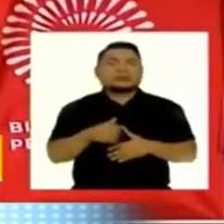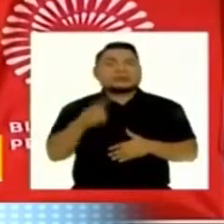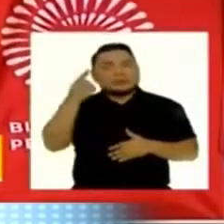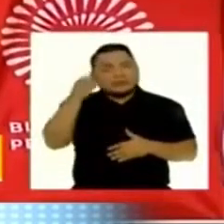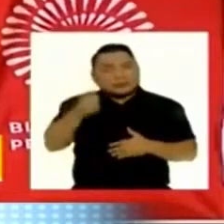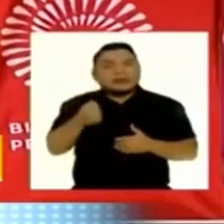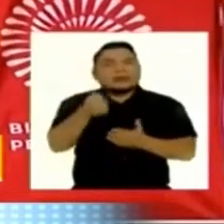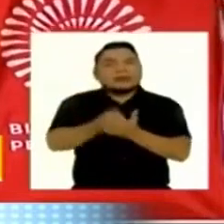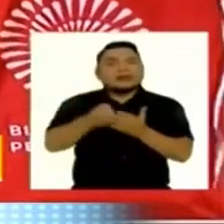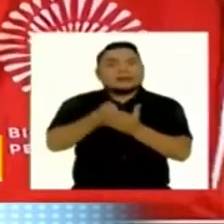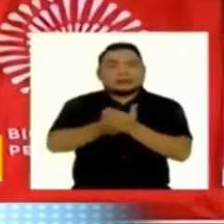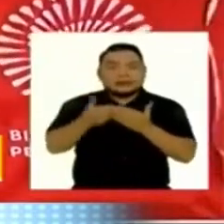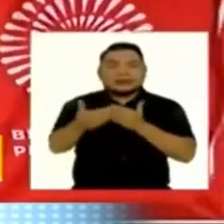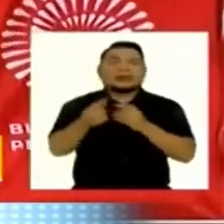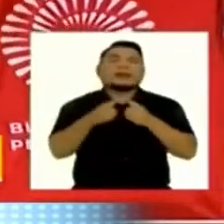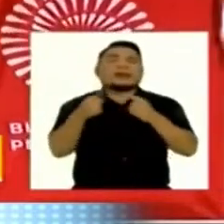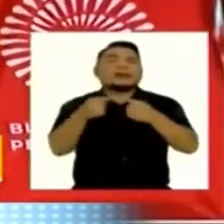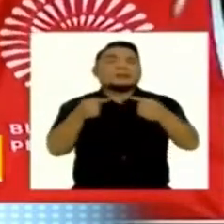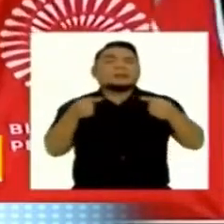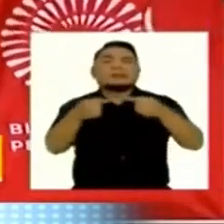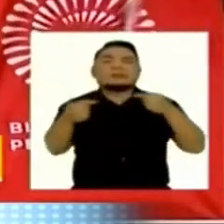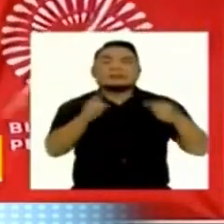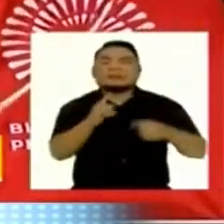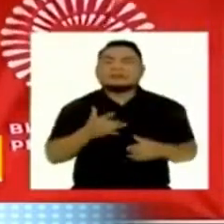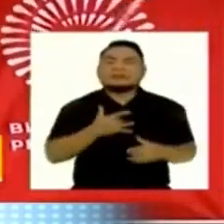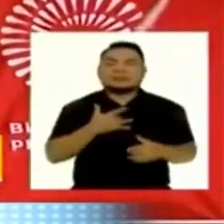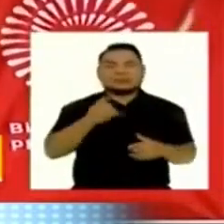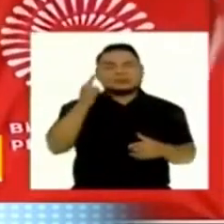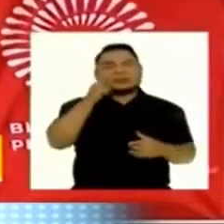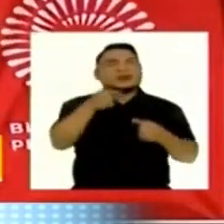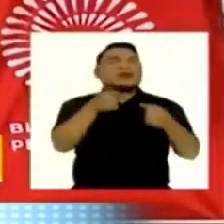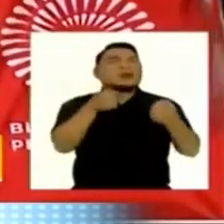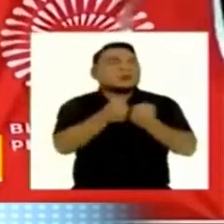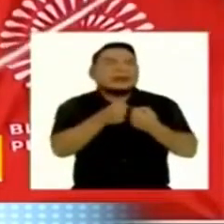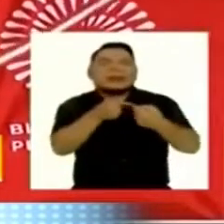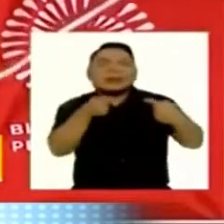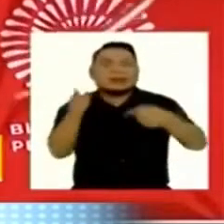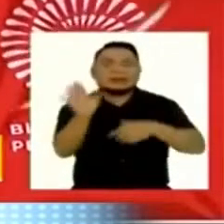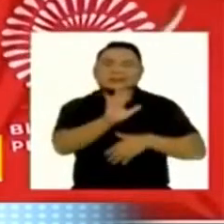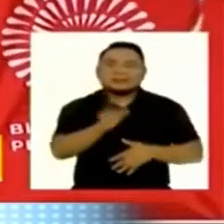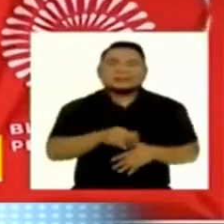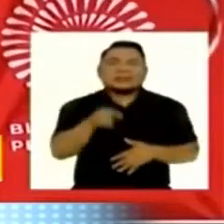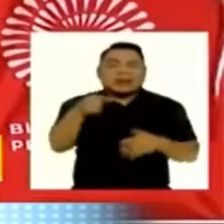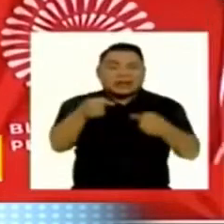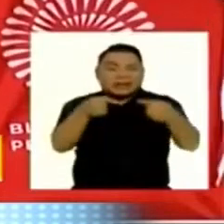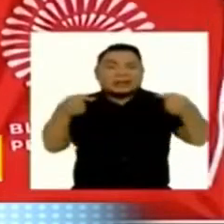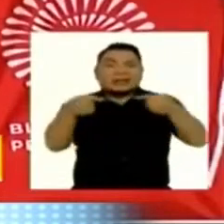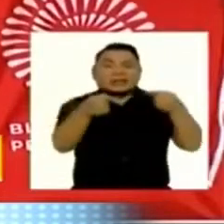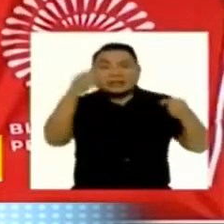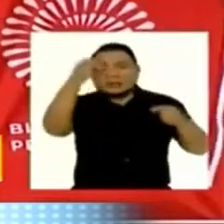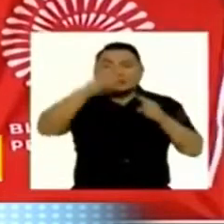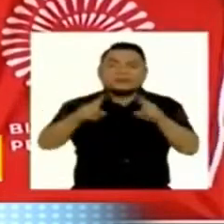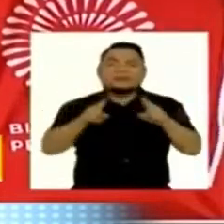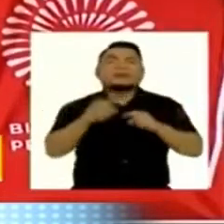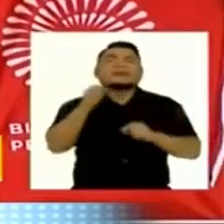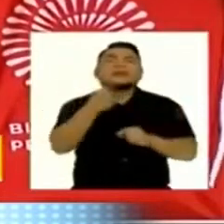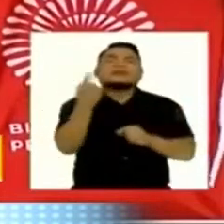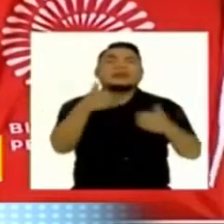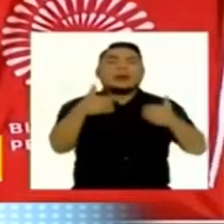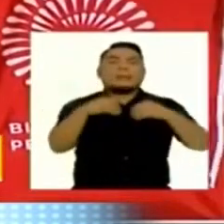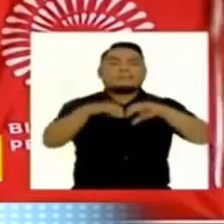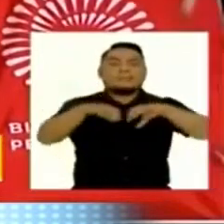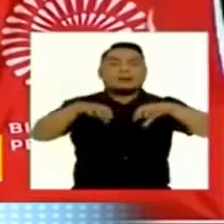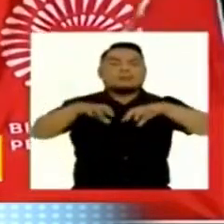cercamente en generar divisiones sin sentidos que solo nos alejan como ciudadanos,